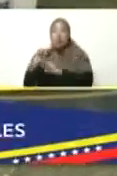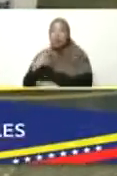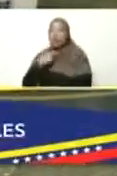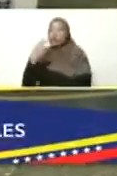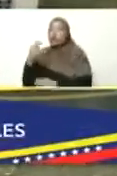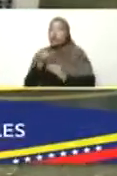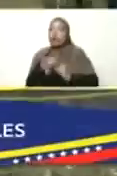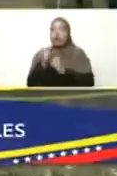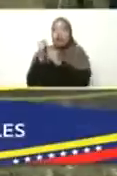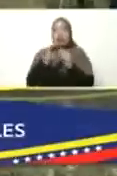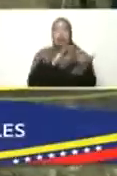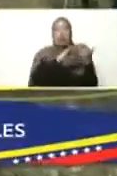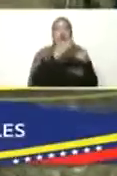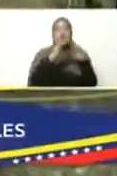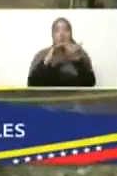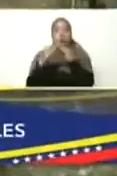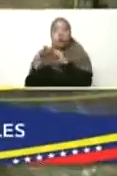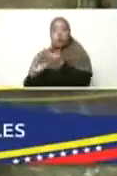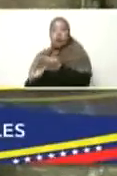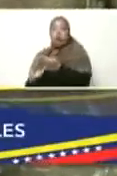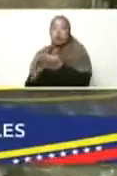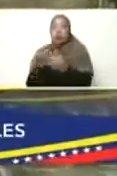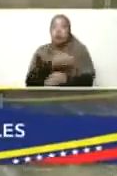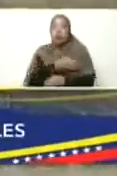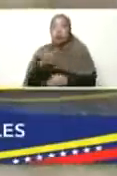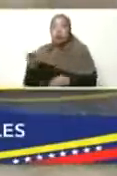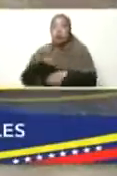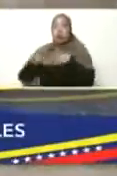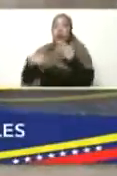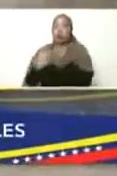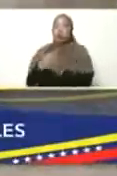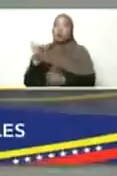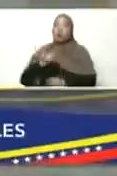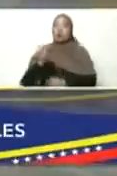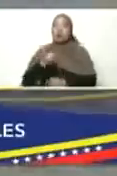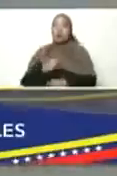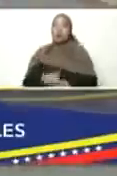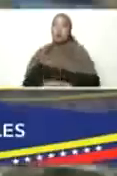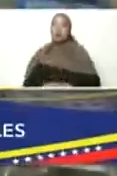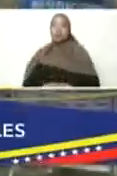popular para rehacer y perfeccionar todas las leyes del poder popular.